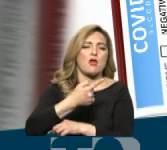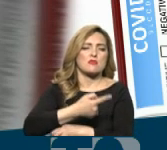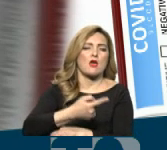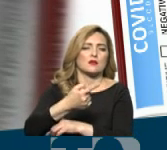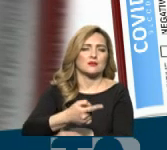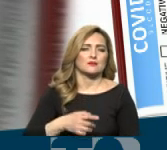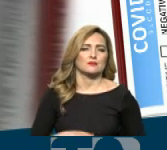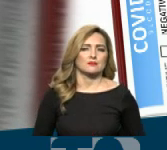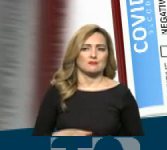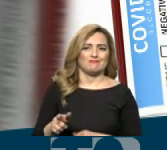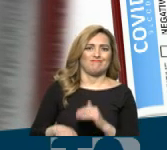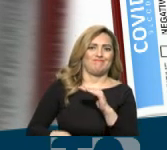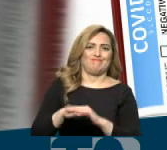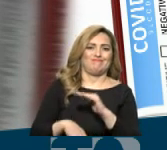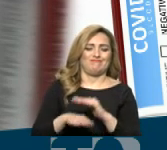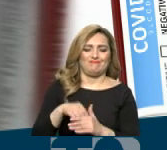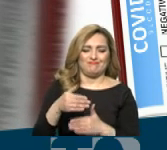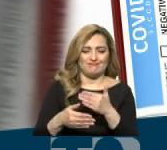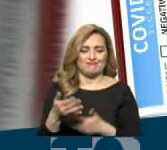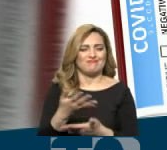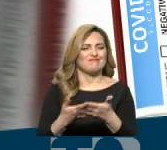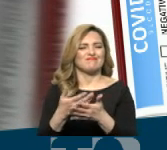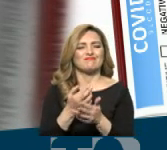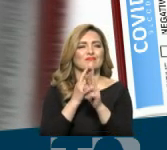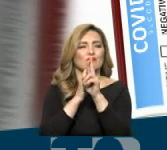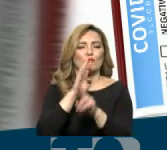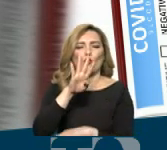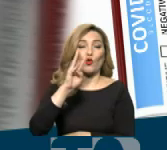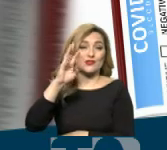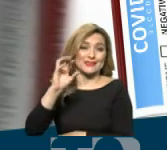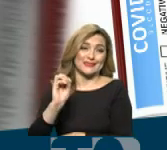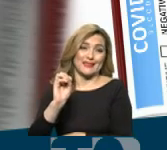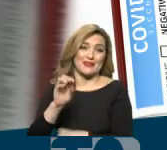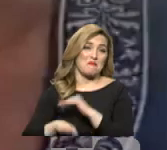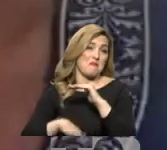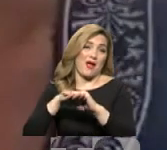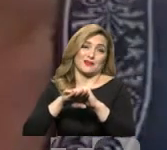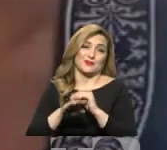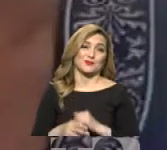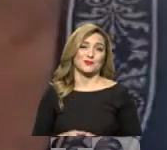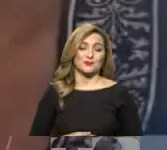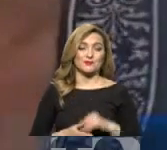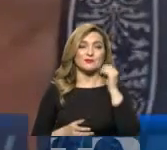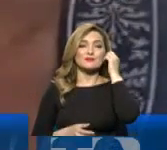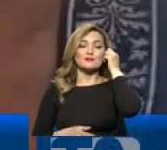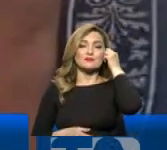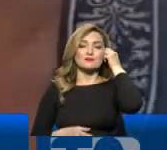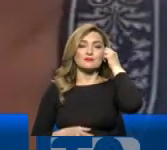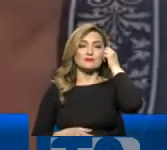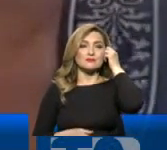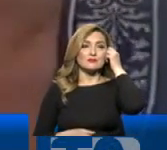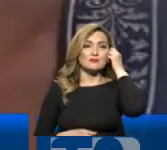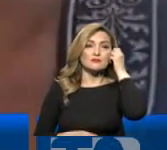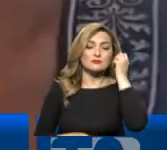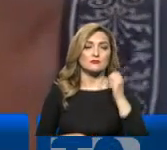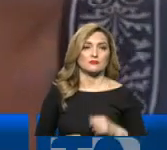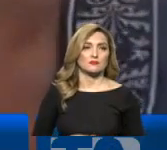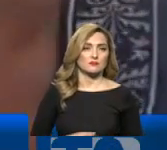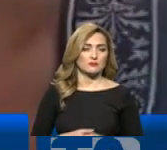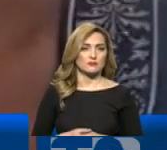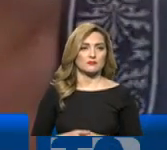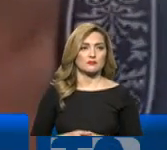momento la capacidad máxima de procesamiento es de 460 pruebas. Si es que la capacidad de procesamiento